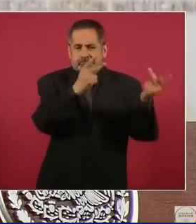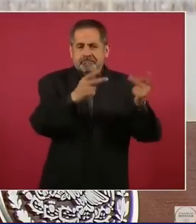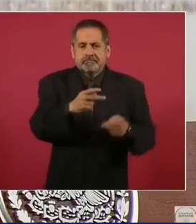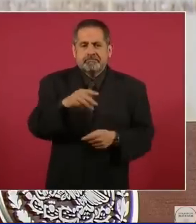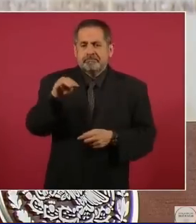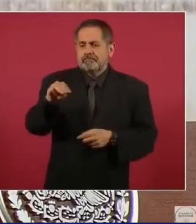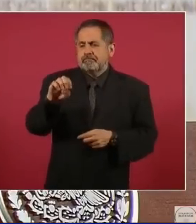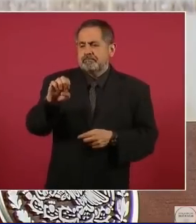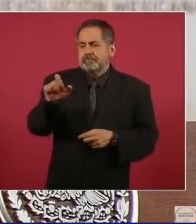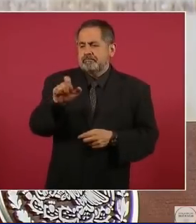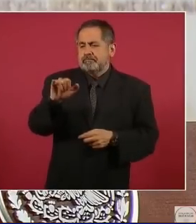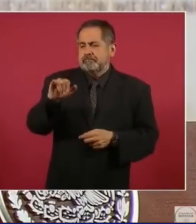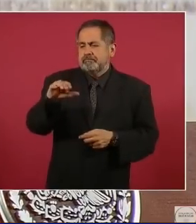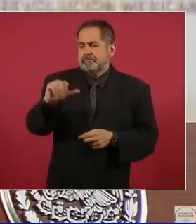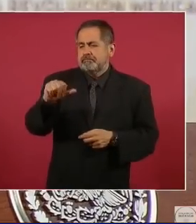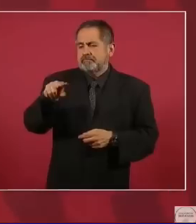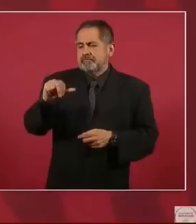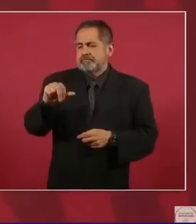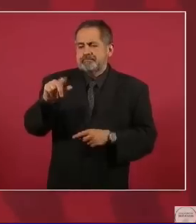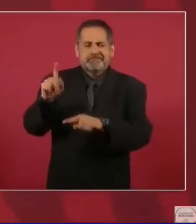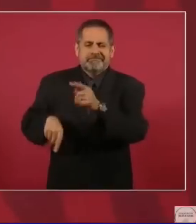porque